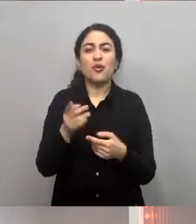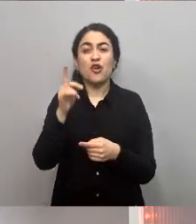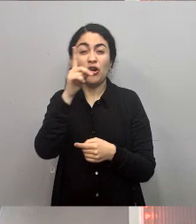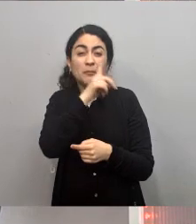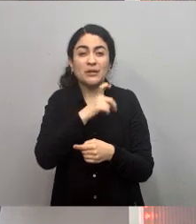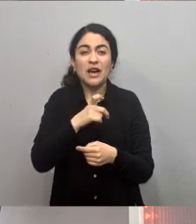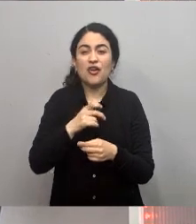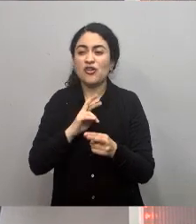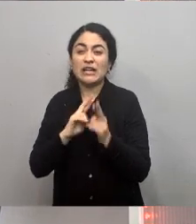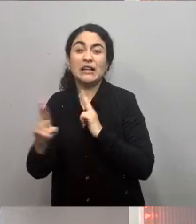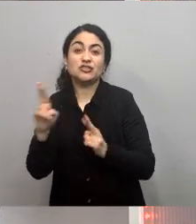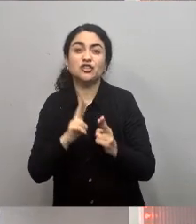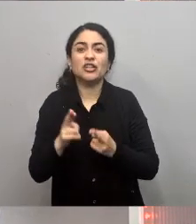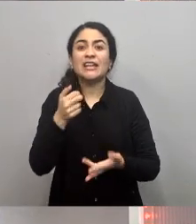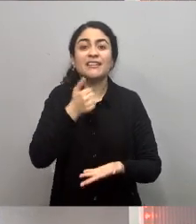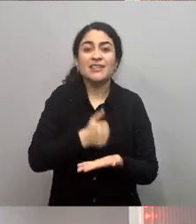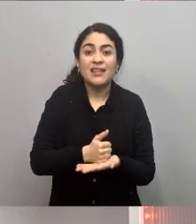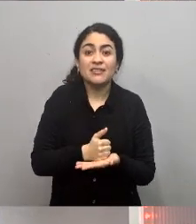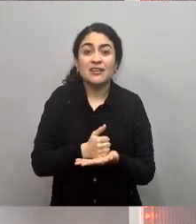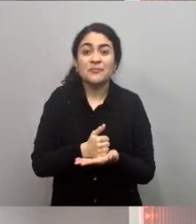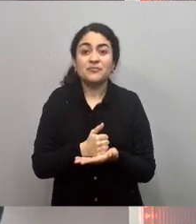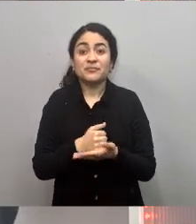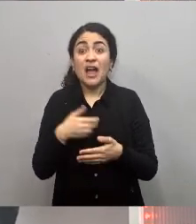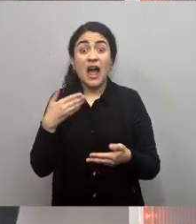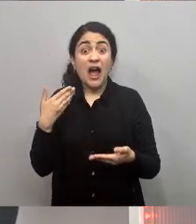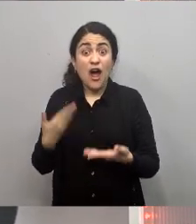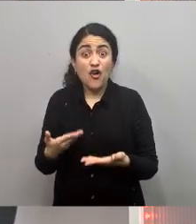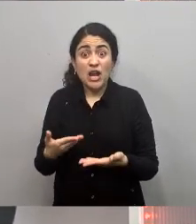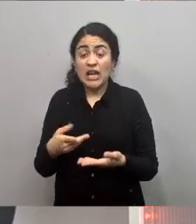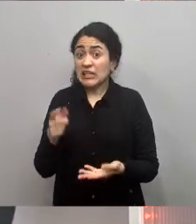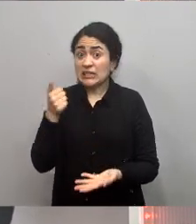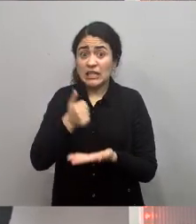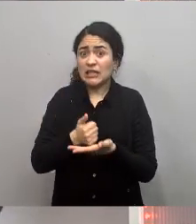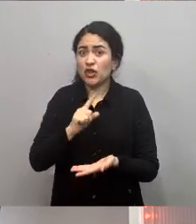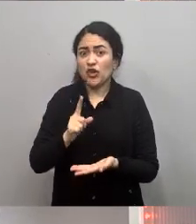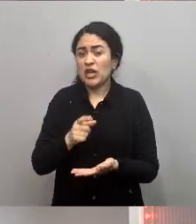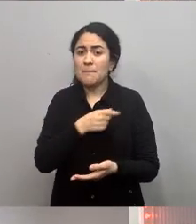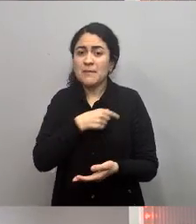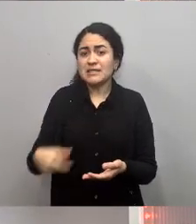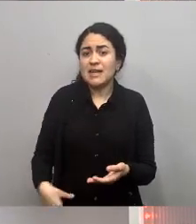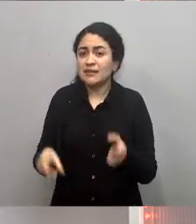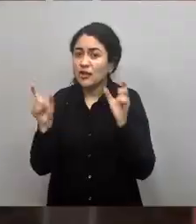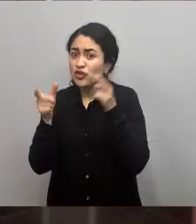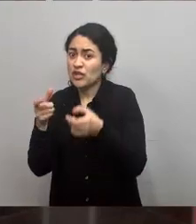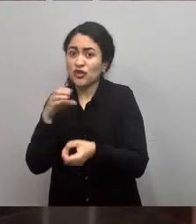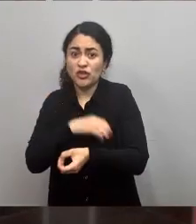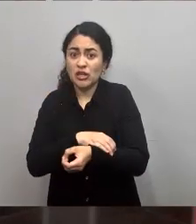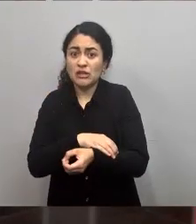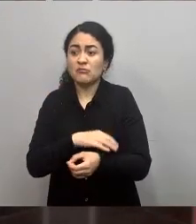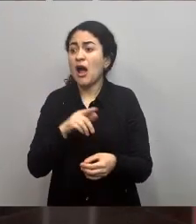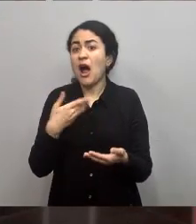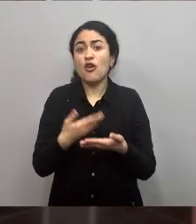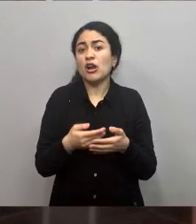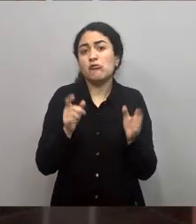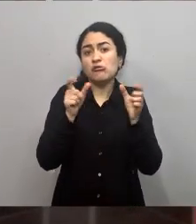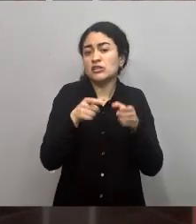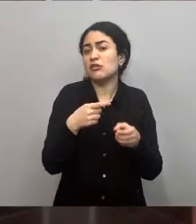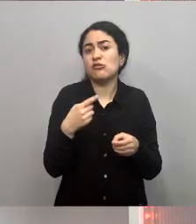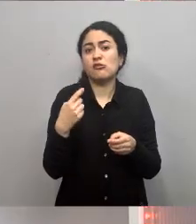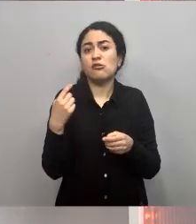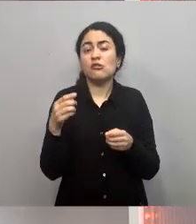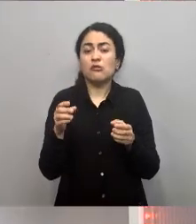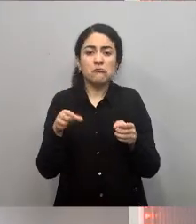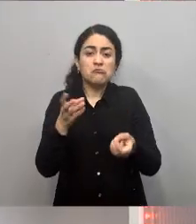relación intendente. Y más aún ahora en que el intendente no es el presidente del Consejo Regional, sino que es un consejero regional. ¿Cómo ha sido la relación con